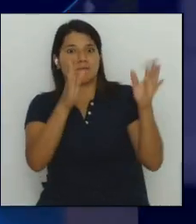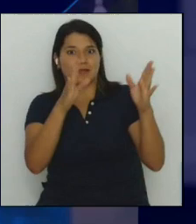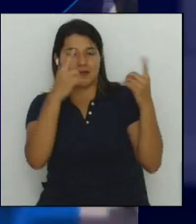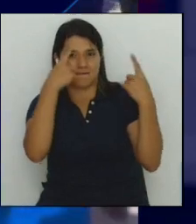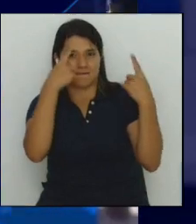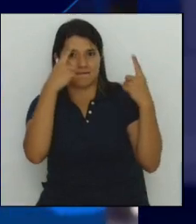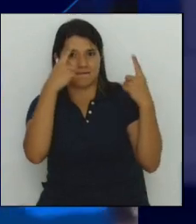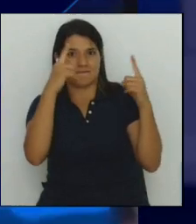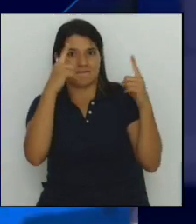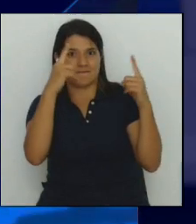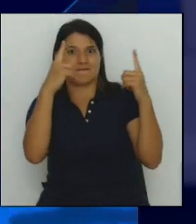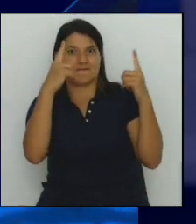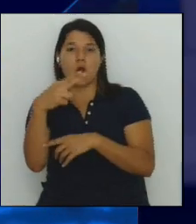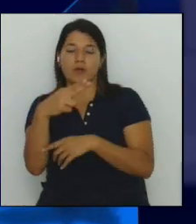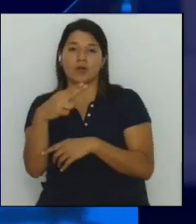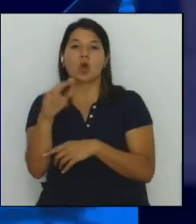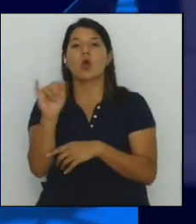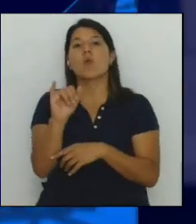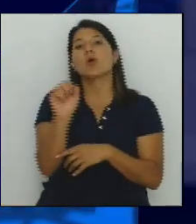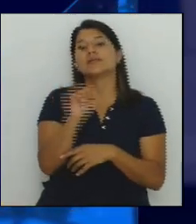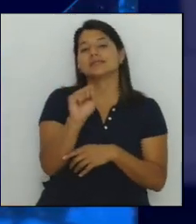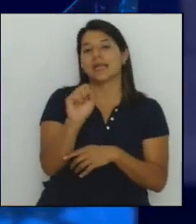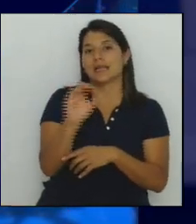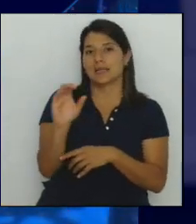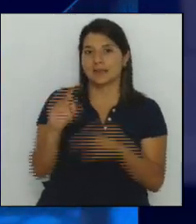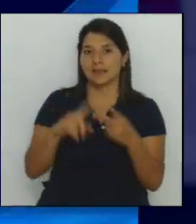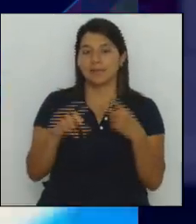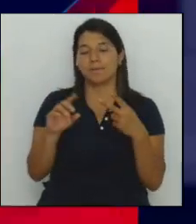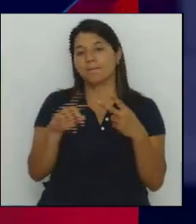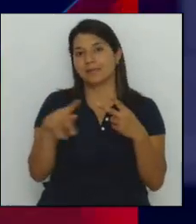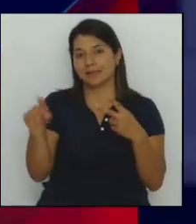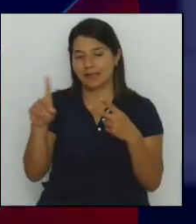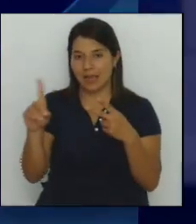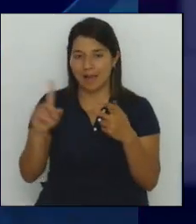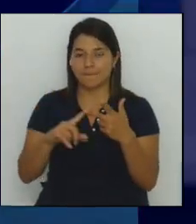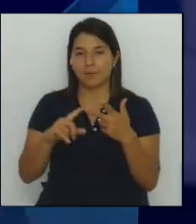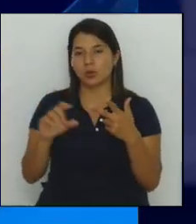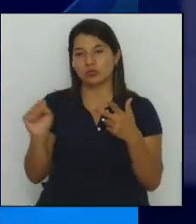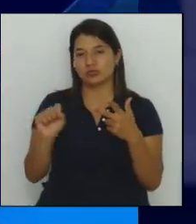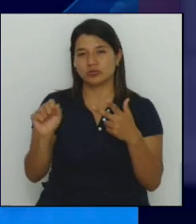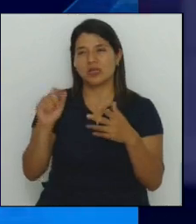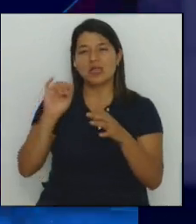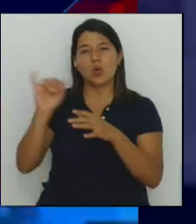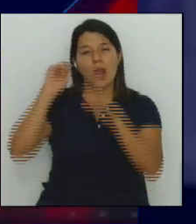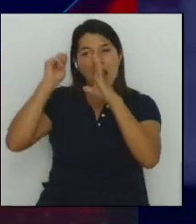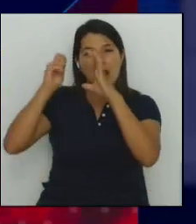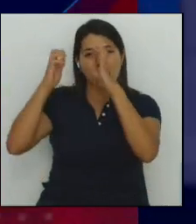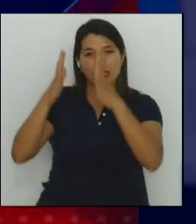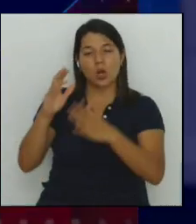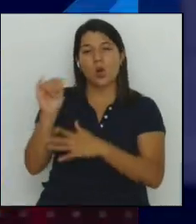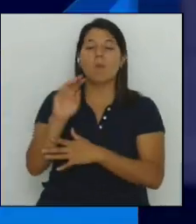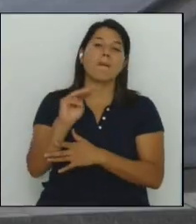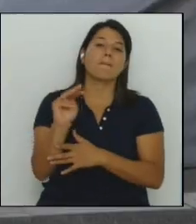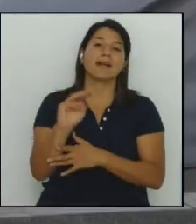Johansson o Harrison Ford, y también de veteranos cineastas, entre ellos Martin Scorsese y Pedro